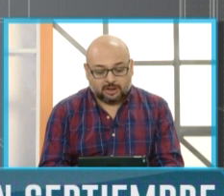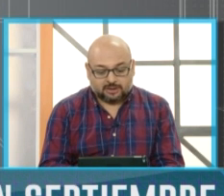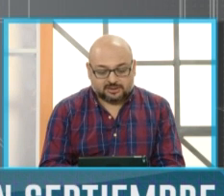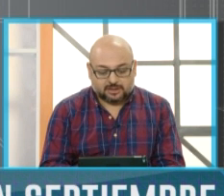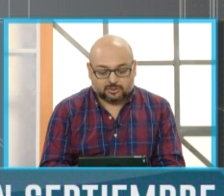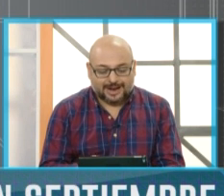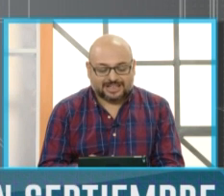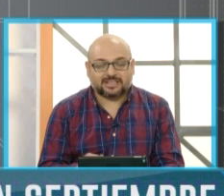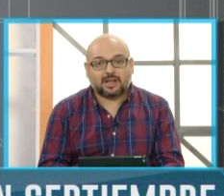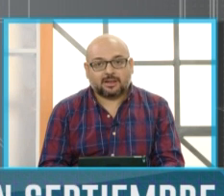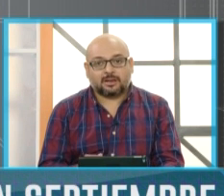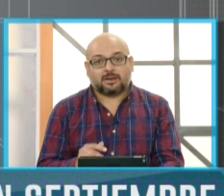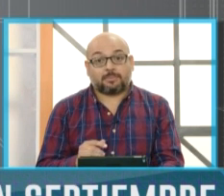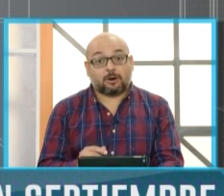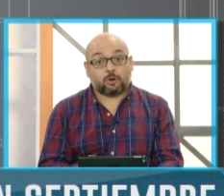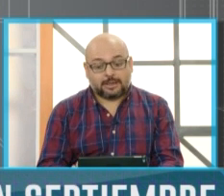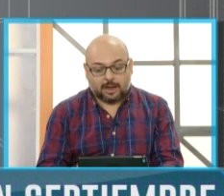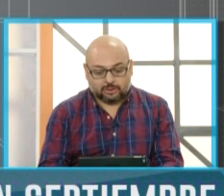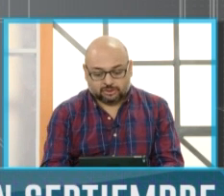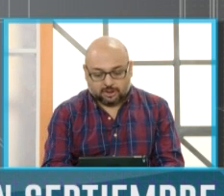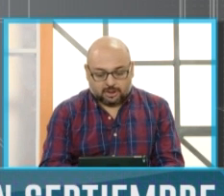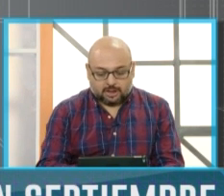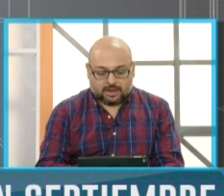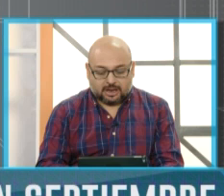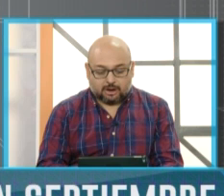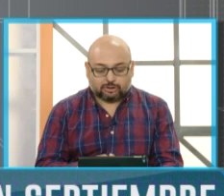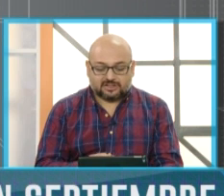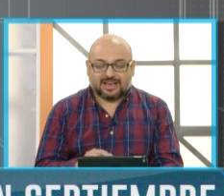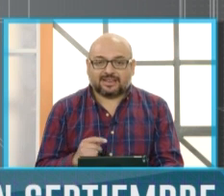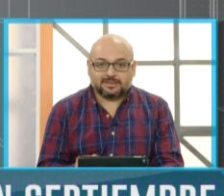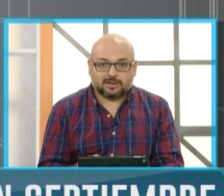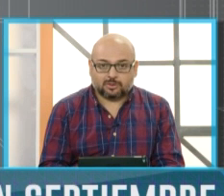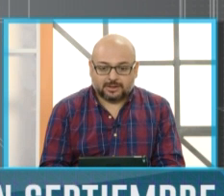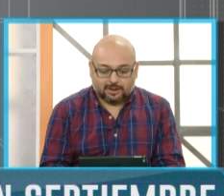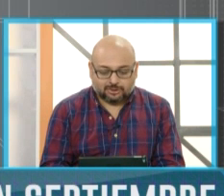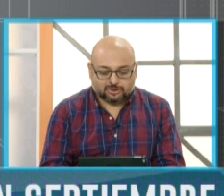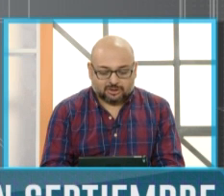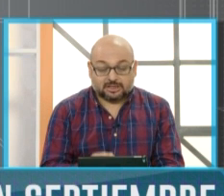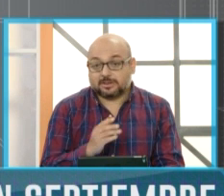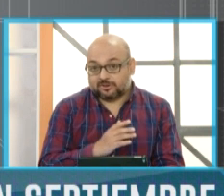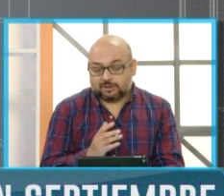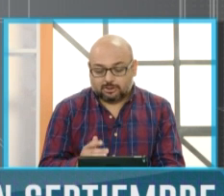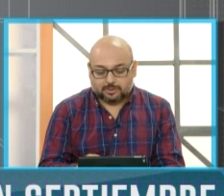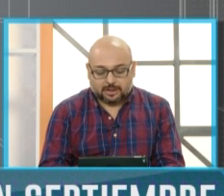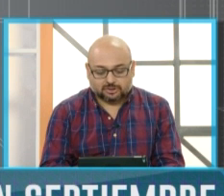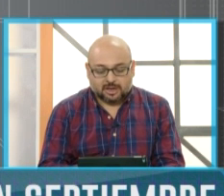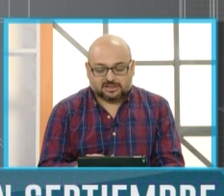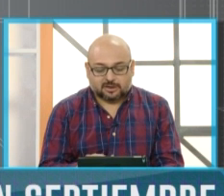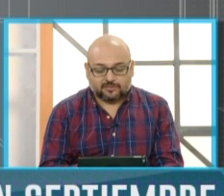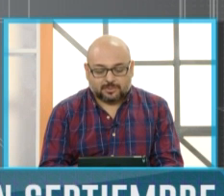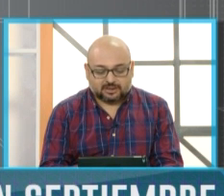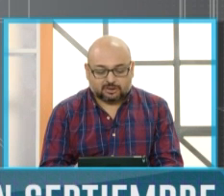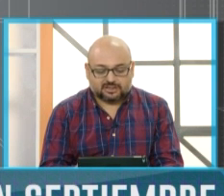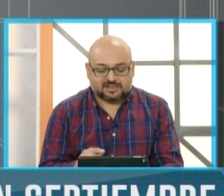inflación. Dice, es una cachetada para los jubilados. Otro decía, ¿15 a los jubilados? 15% de los jubilados. Si